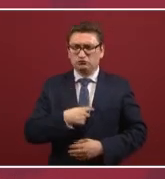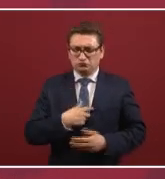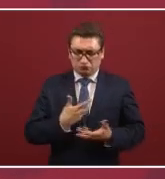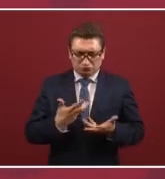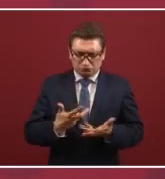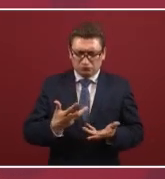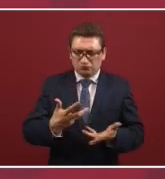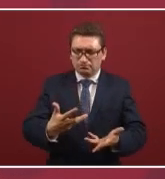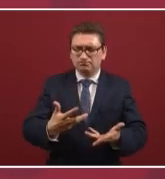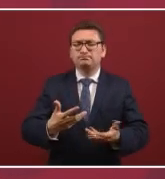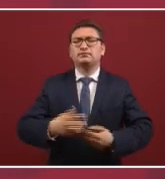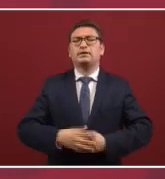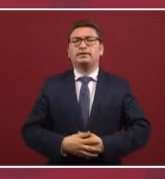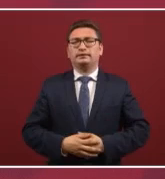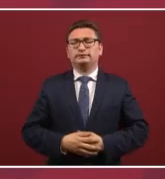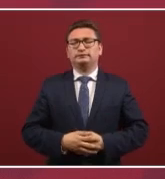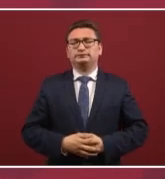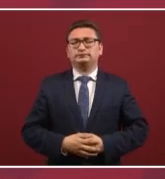bastante